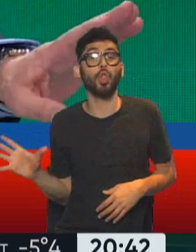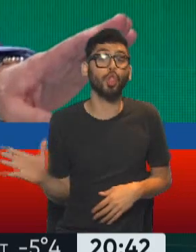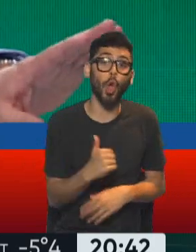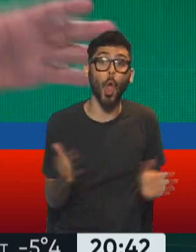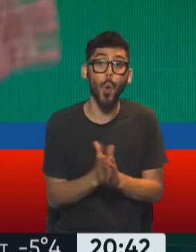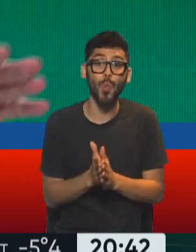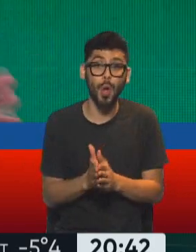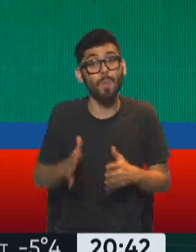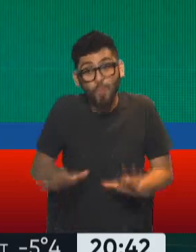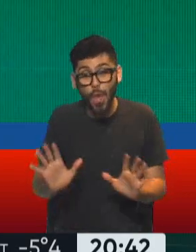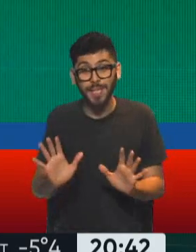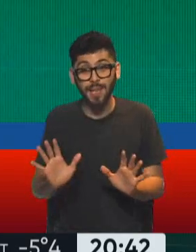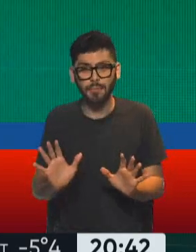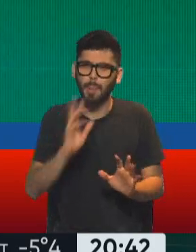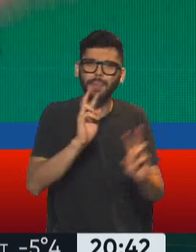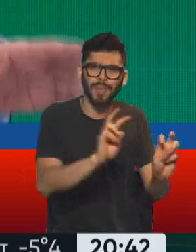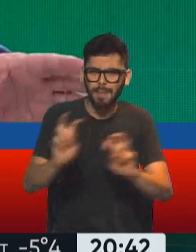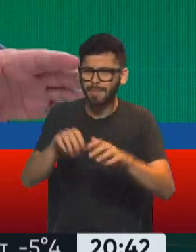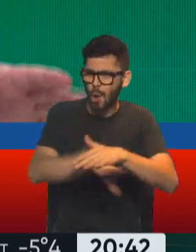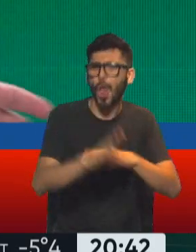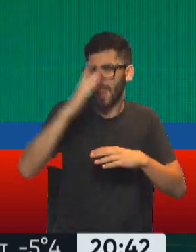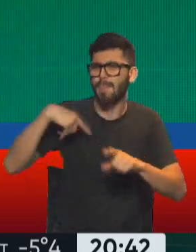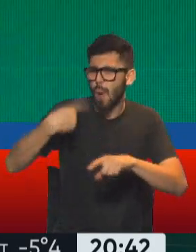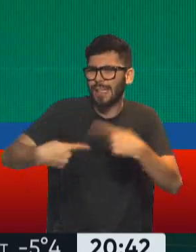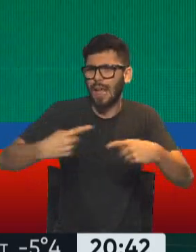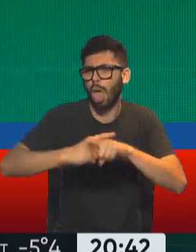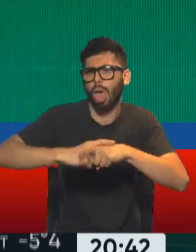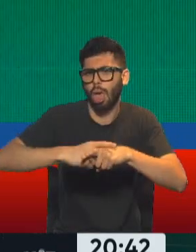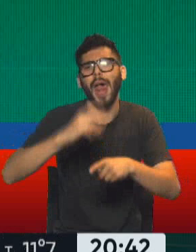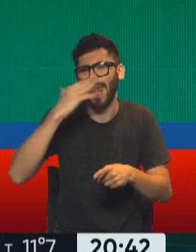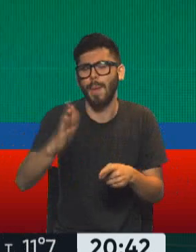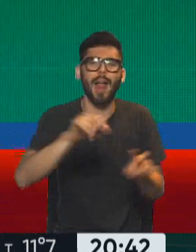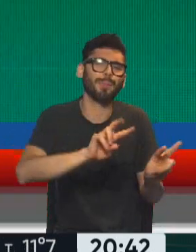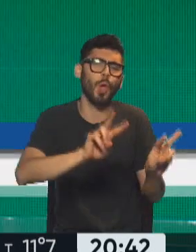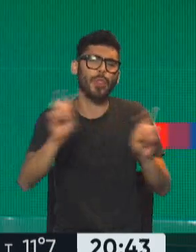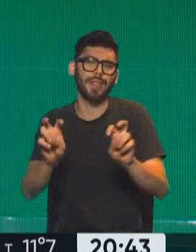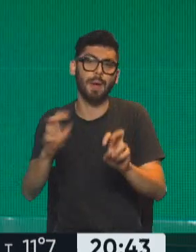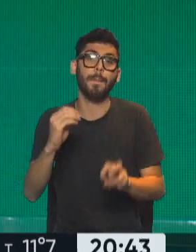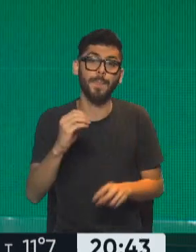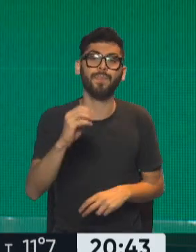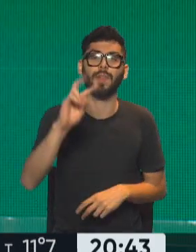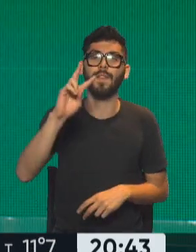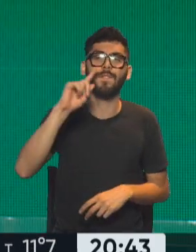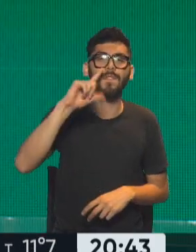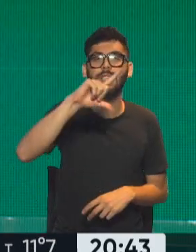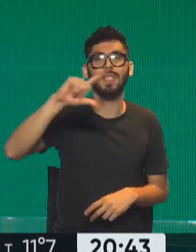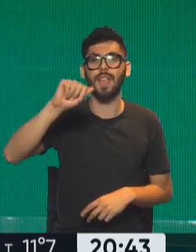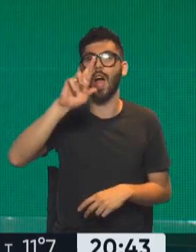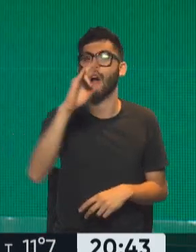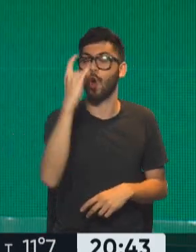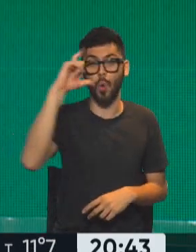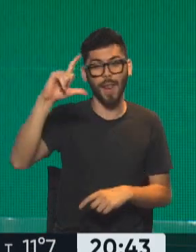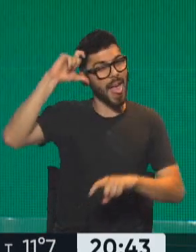poquito de este tema puede ser a los dos después siguen discutiendo cambiamos de tema porque victoria villarruel es